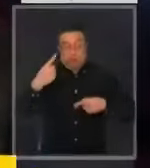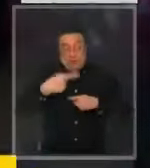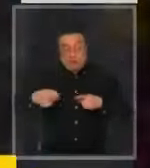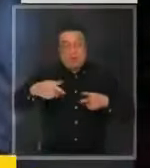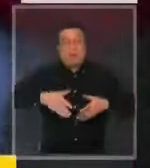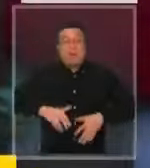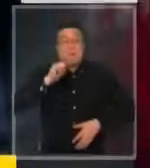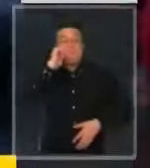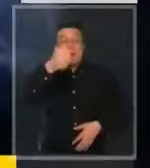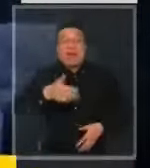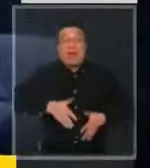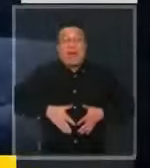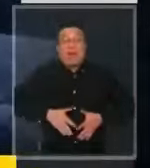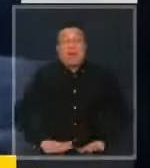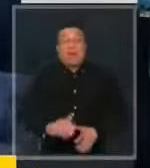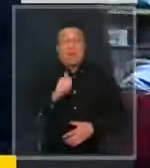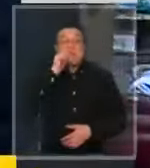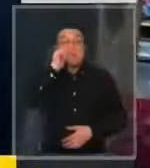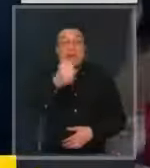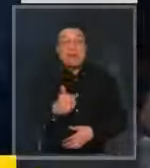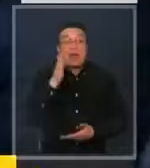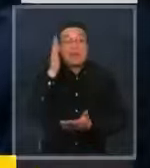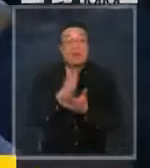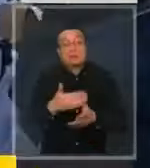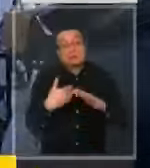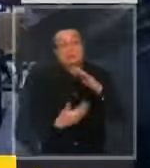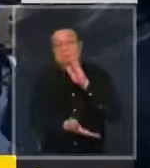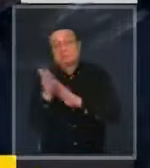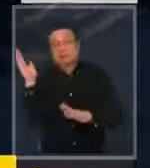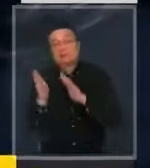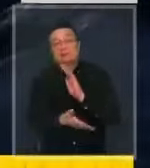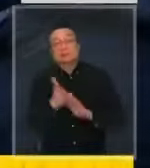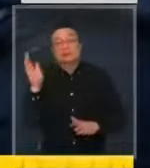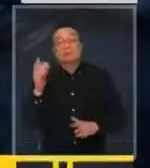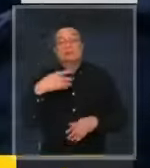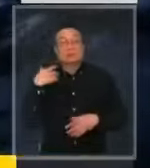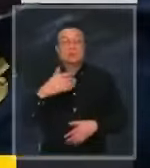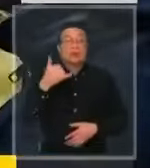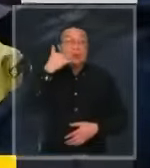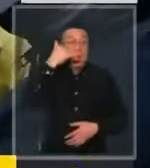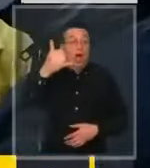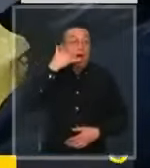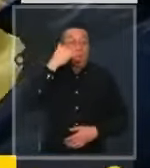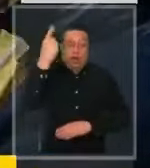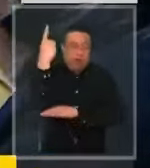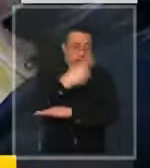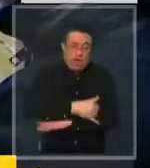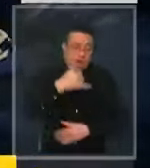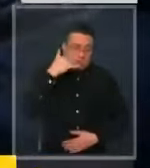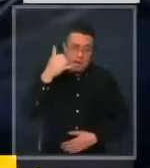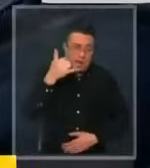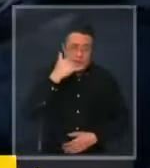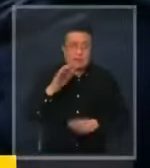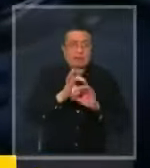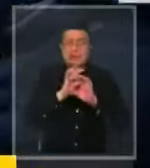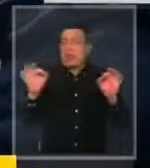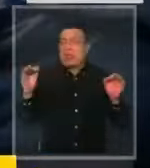mañana mismo, tenemos y que... tienen que sacarla urgentemente. Bueno, han llamado toda la tarde. Todo el día, no aparece